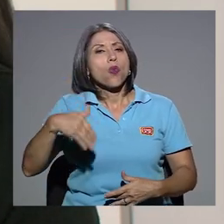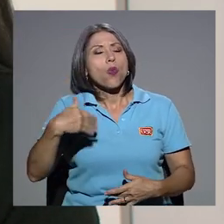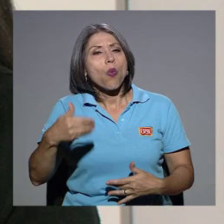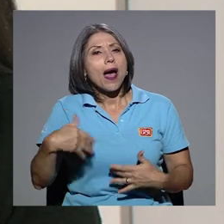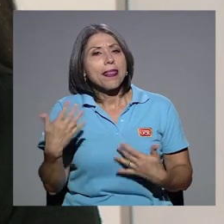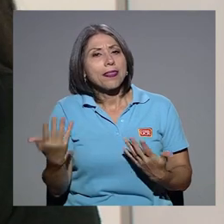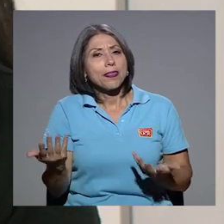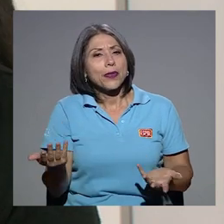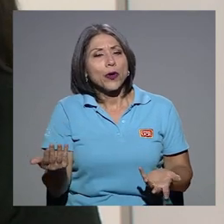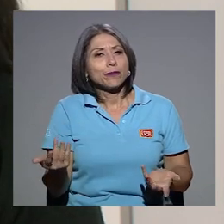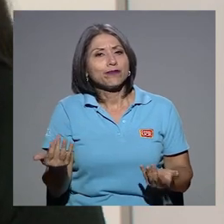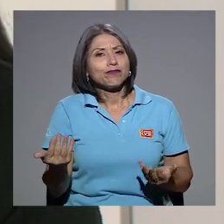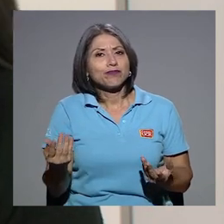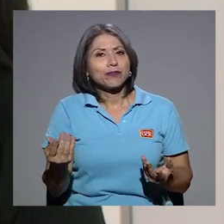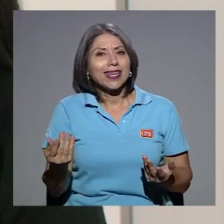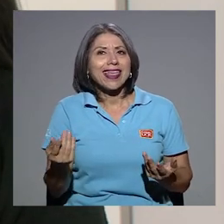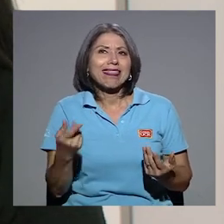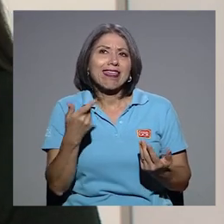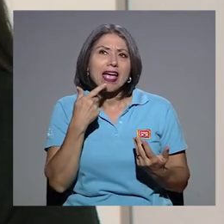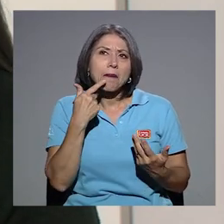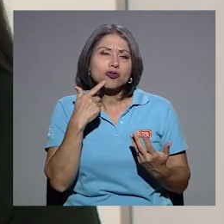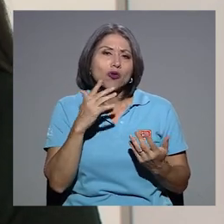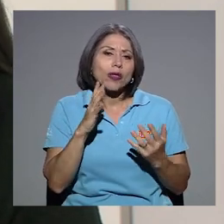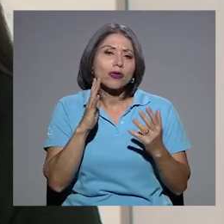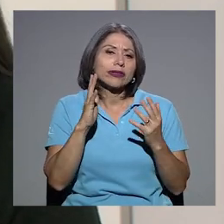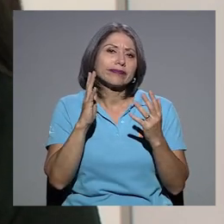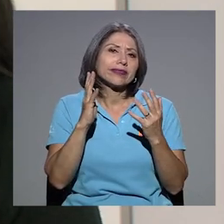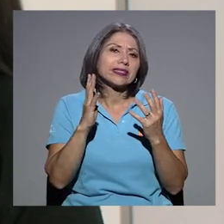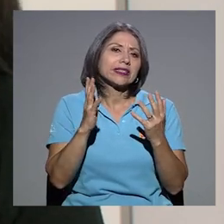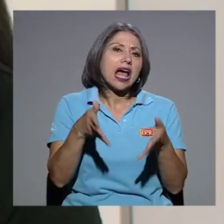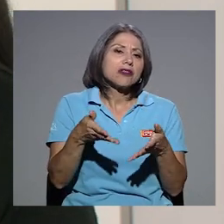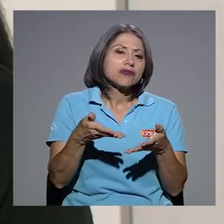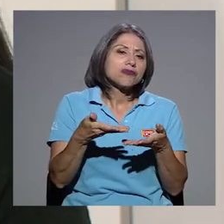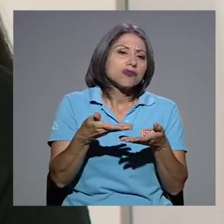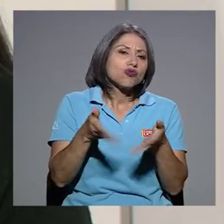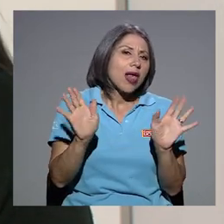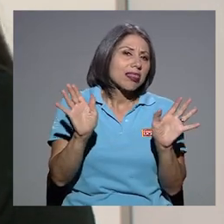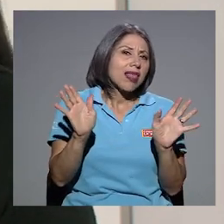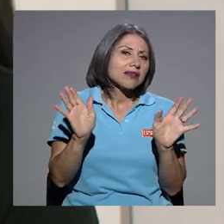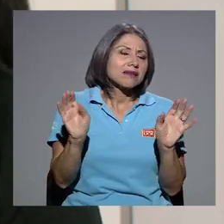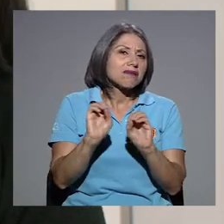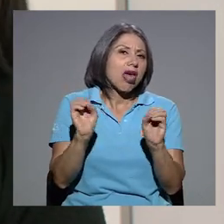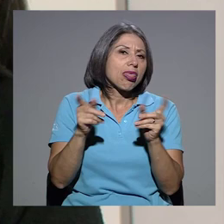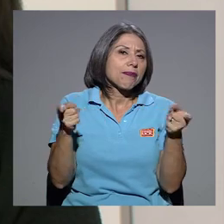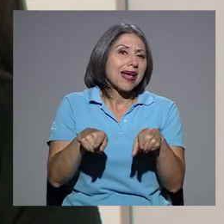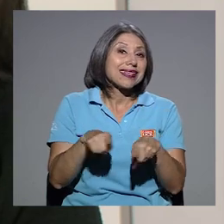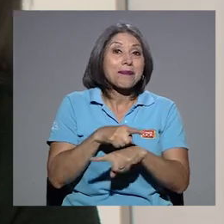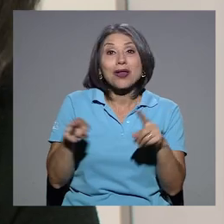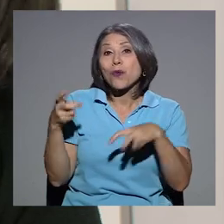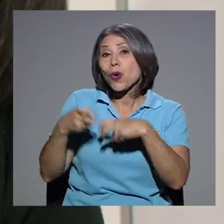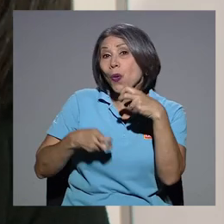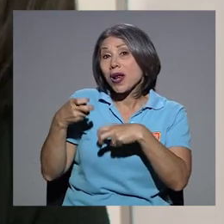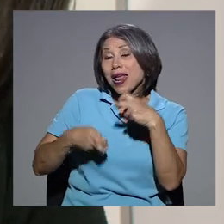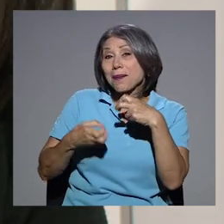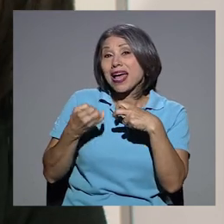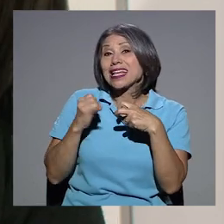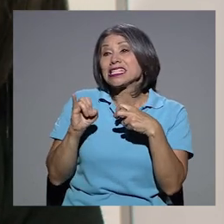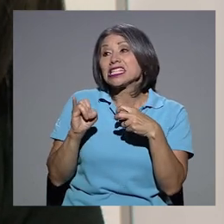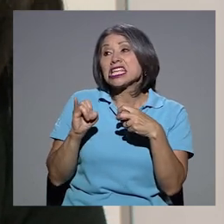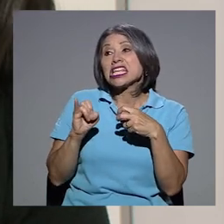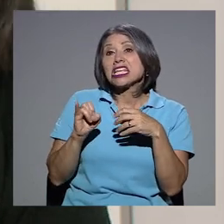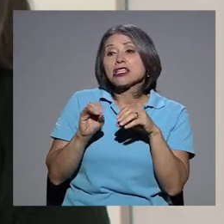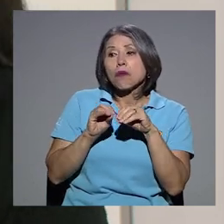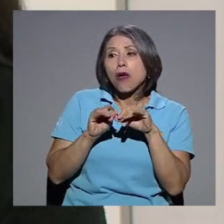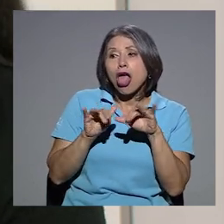están sueltas, digámoslo así, no tienden a producir daño. El problema es que cuando uno permite que se